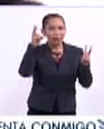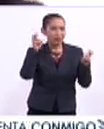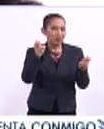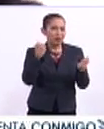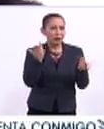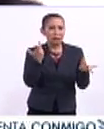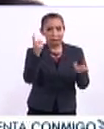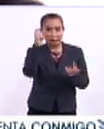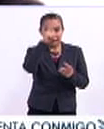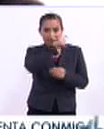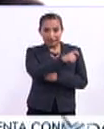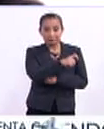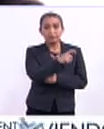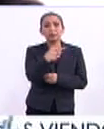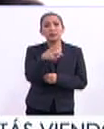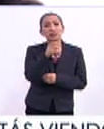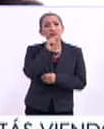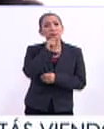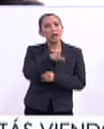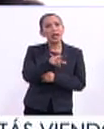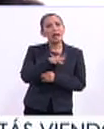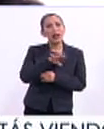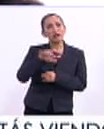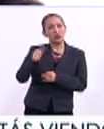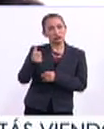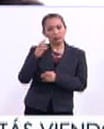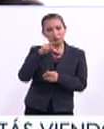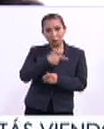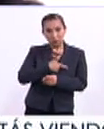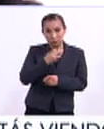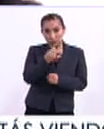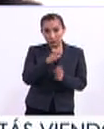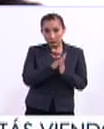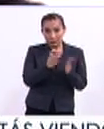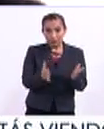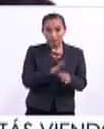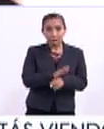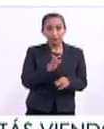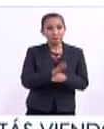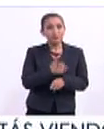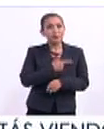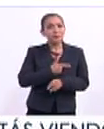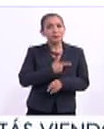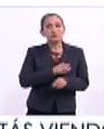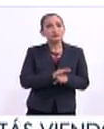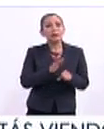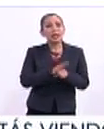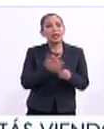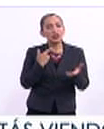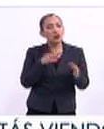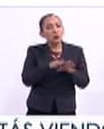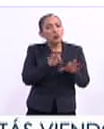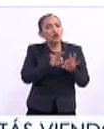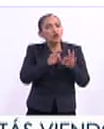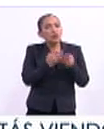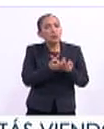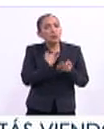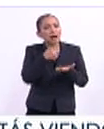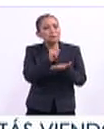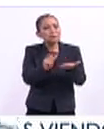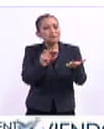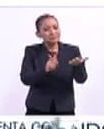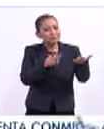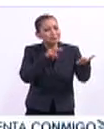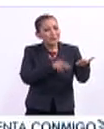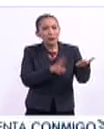temas duros, pero también otra cosa que me gusta, y me gusta mucho, es el tono de los textos.